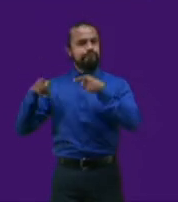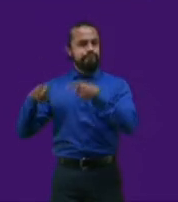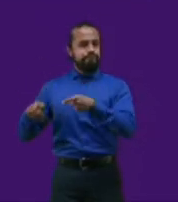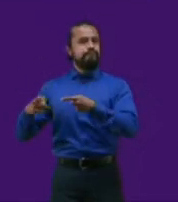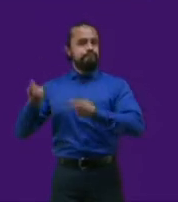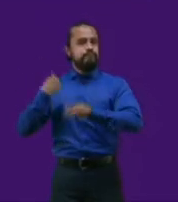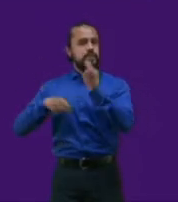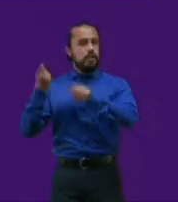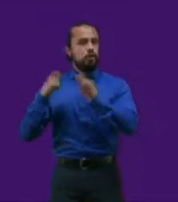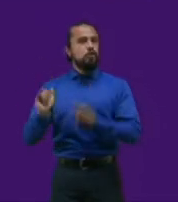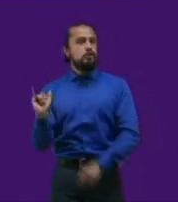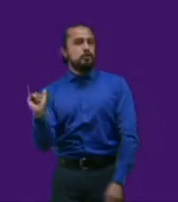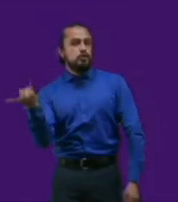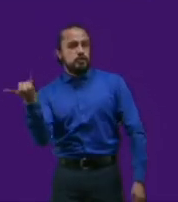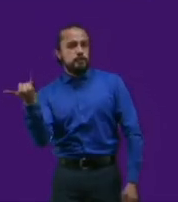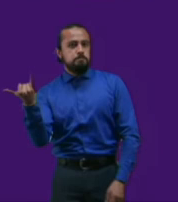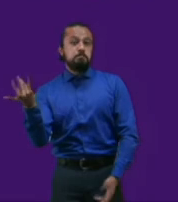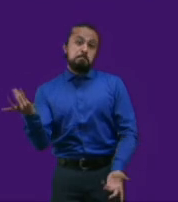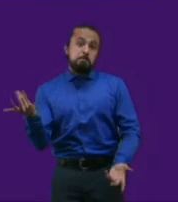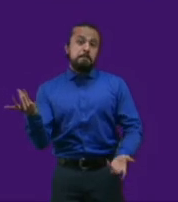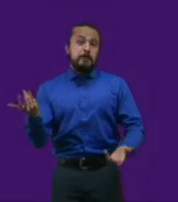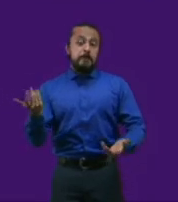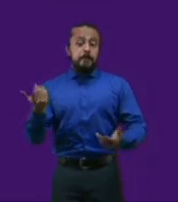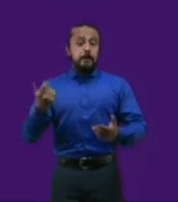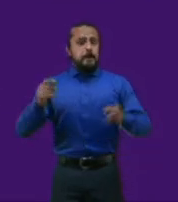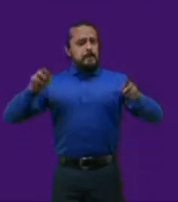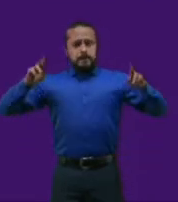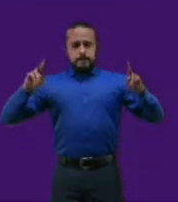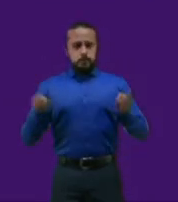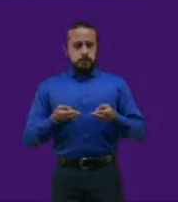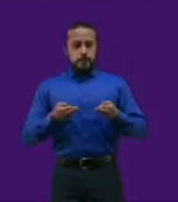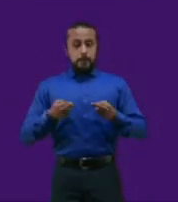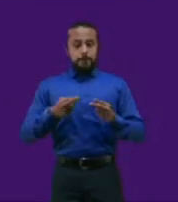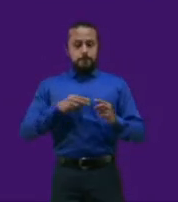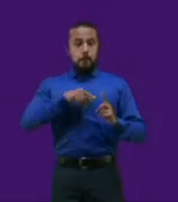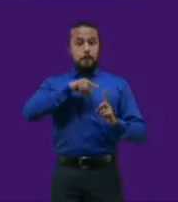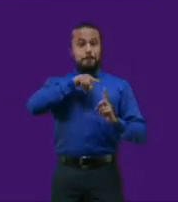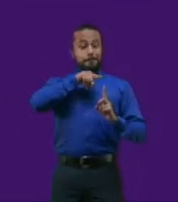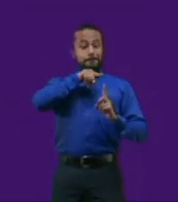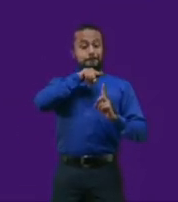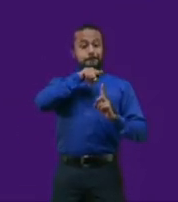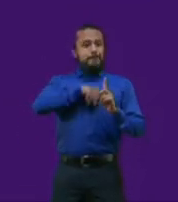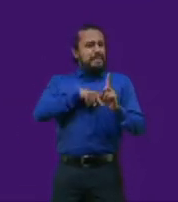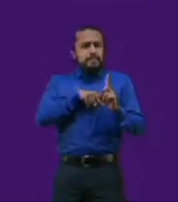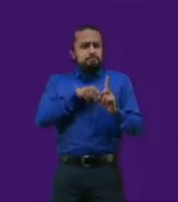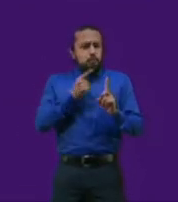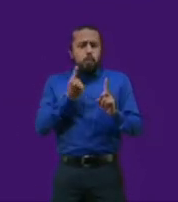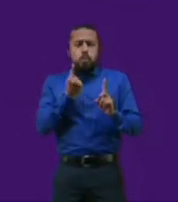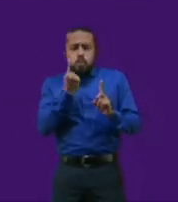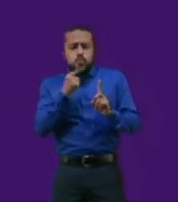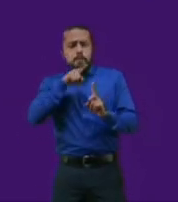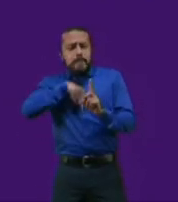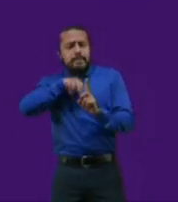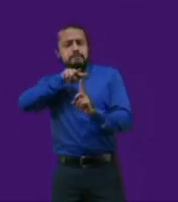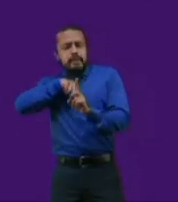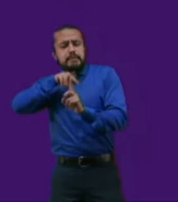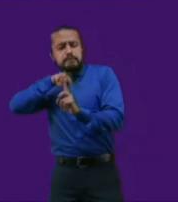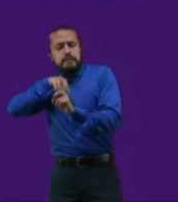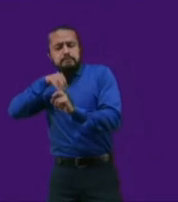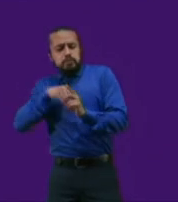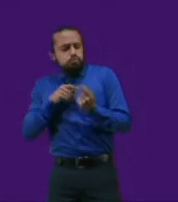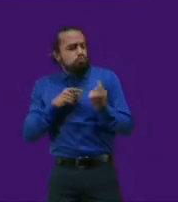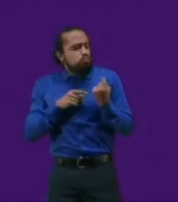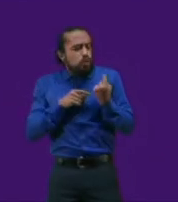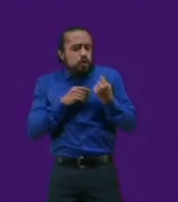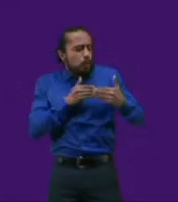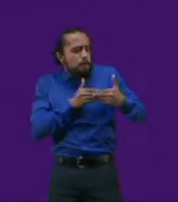para resumir, en los primeros meses de Fruana nos dimos cuenta, ya vendiendo, ya mirando, siempre